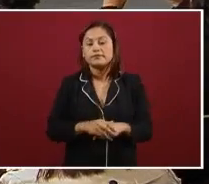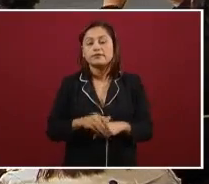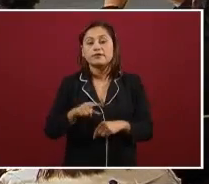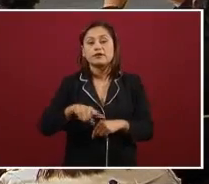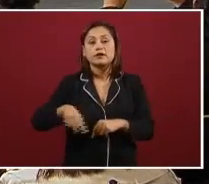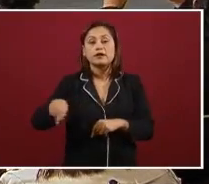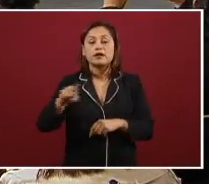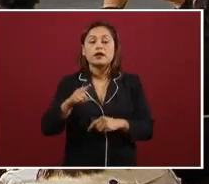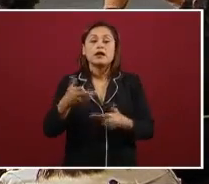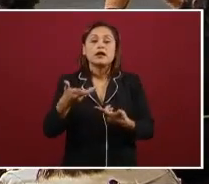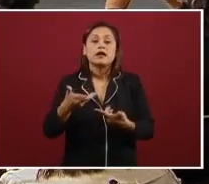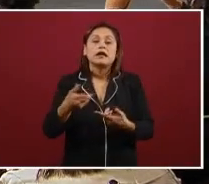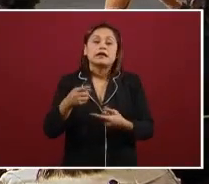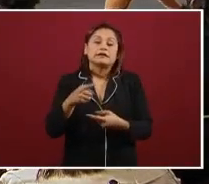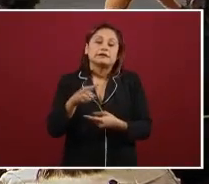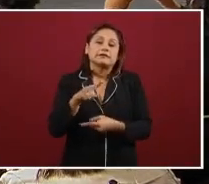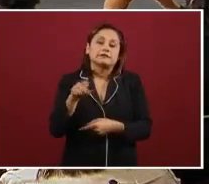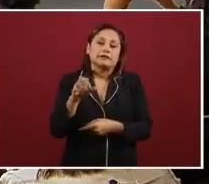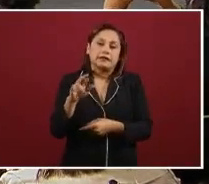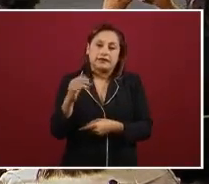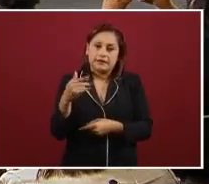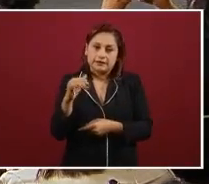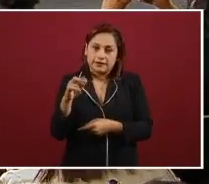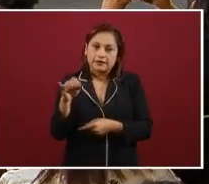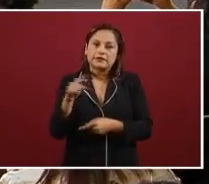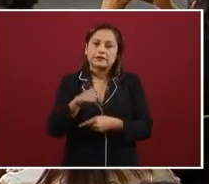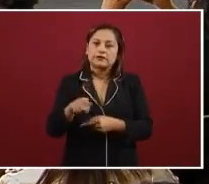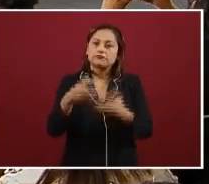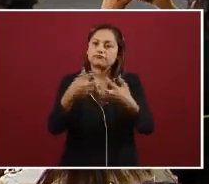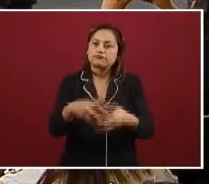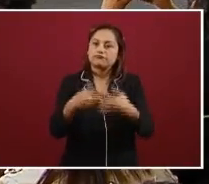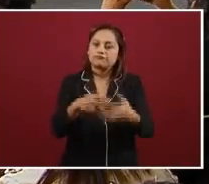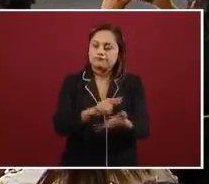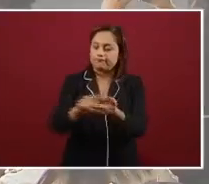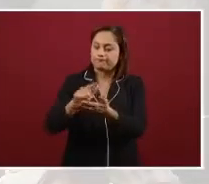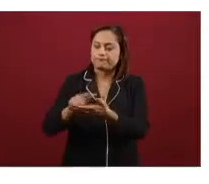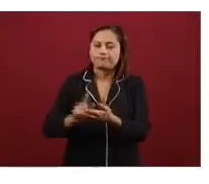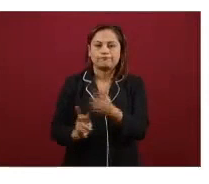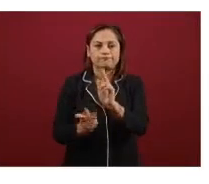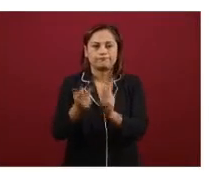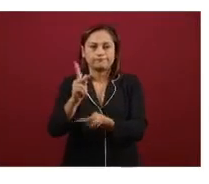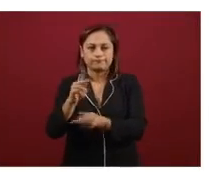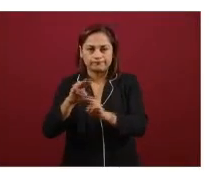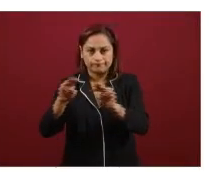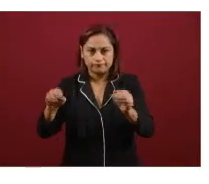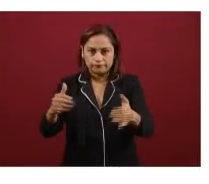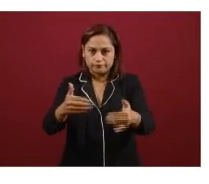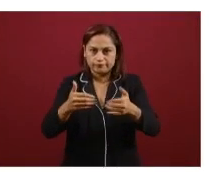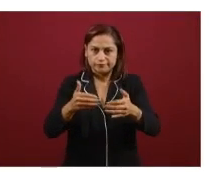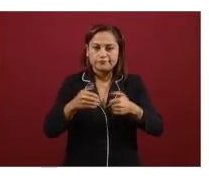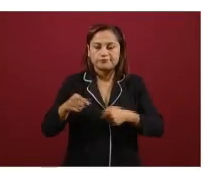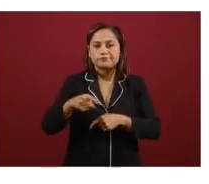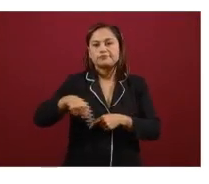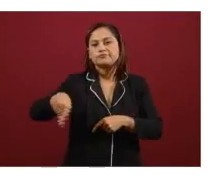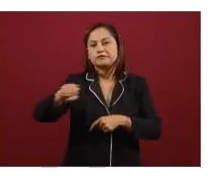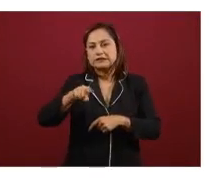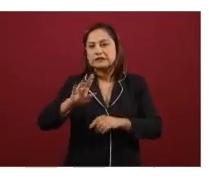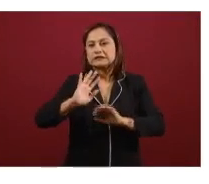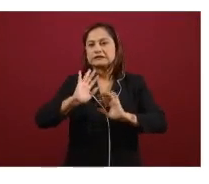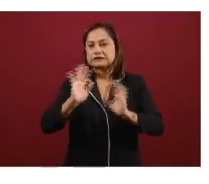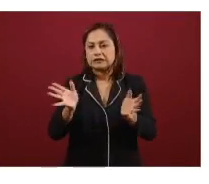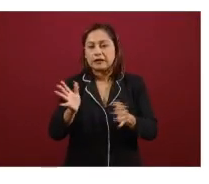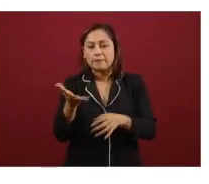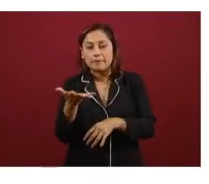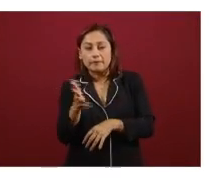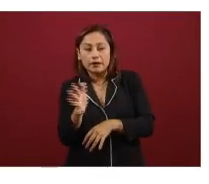están construyendo, ya ustedes pueden ver los avances que se están haciendo. Más o menos por el mes de, por